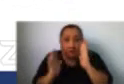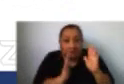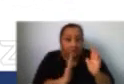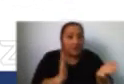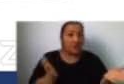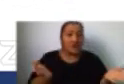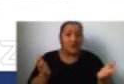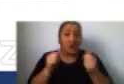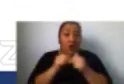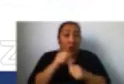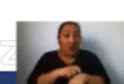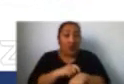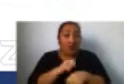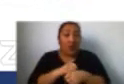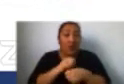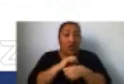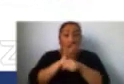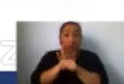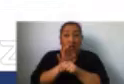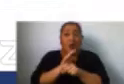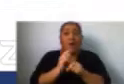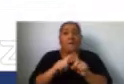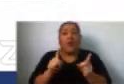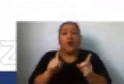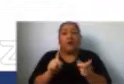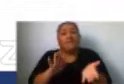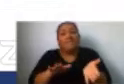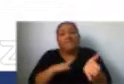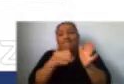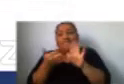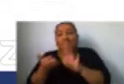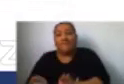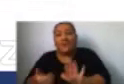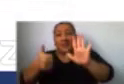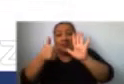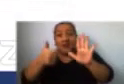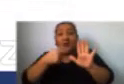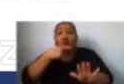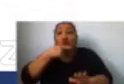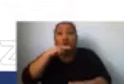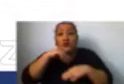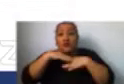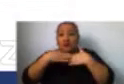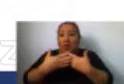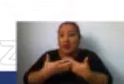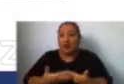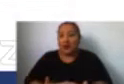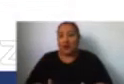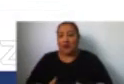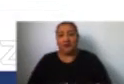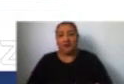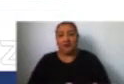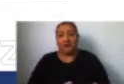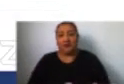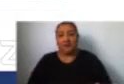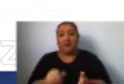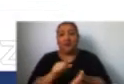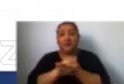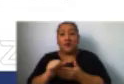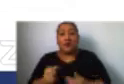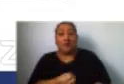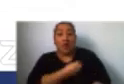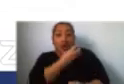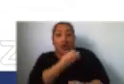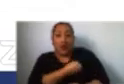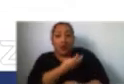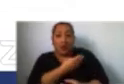la cuarentena lamentablemente fallecieron 6 mujeres gestantes. En el mes de mayo empezaron a